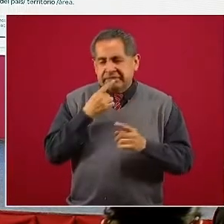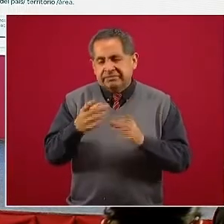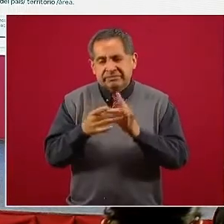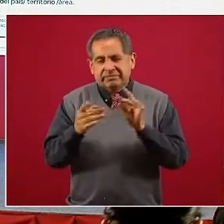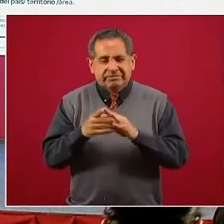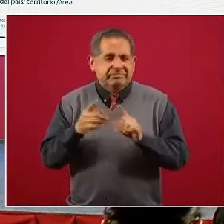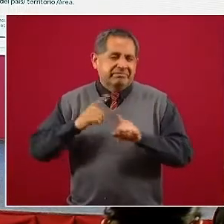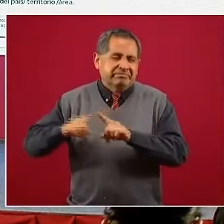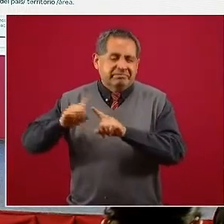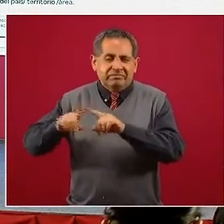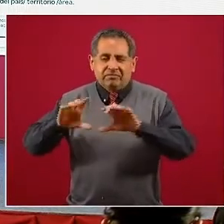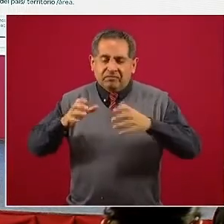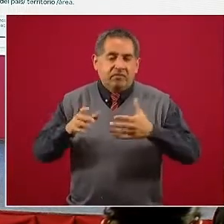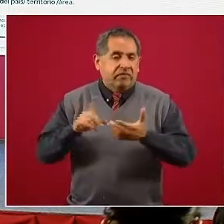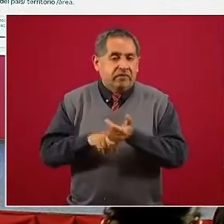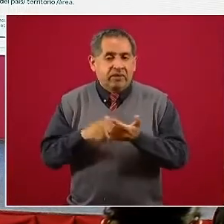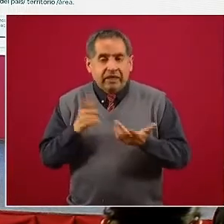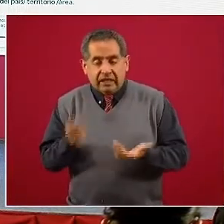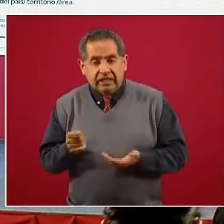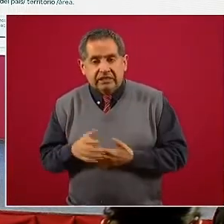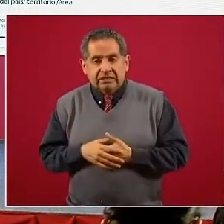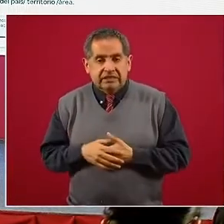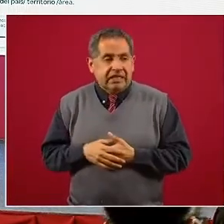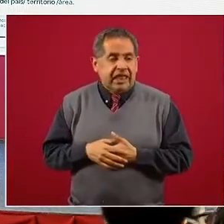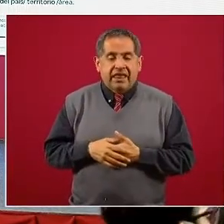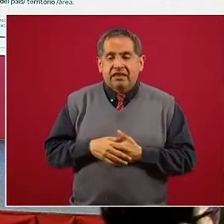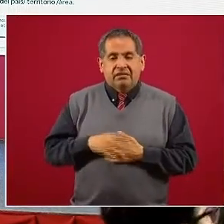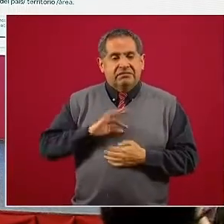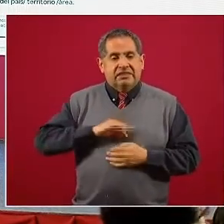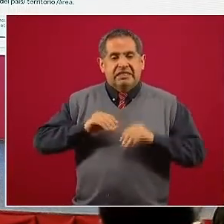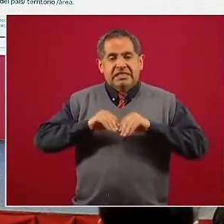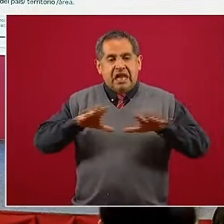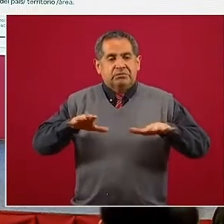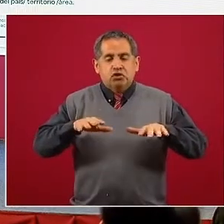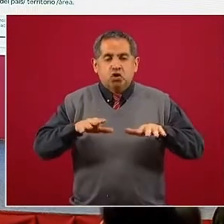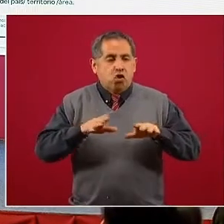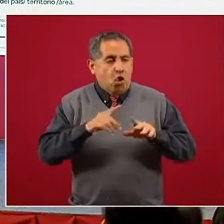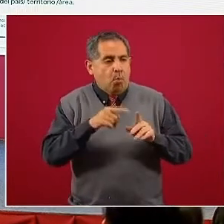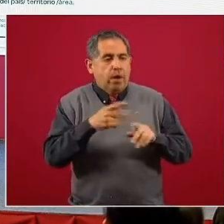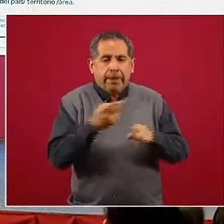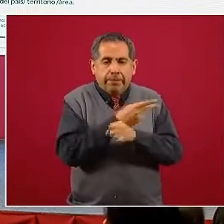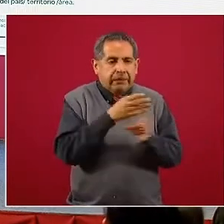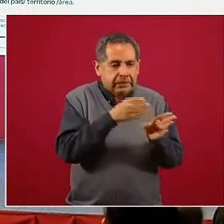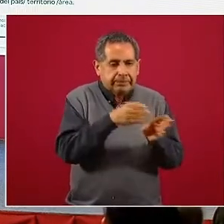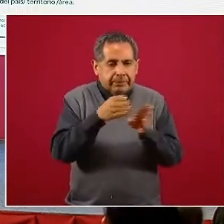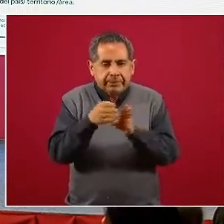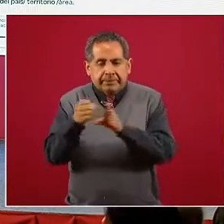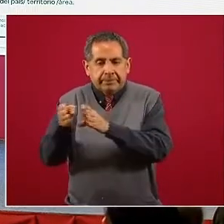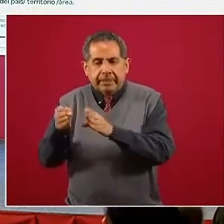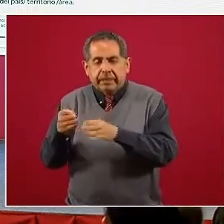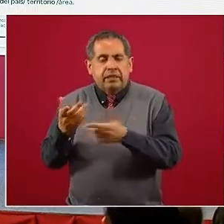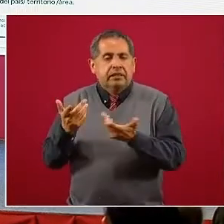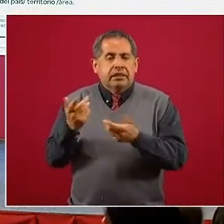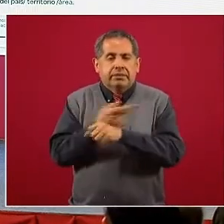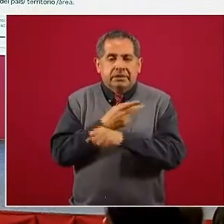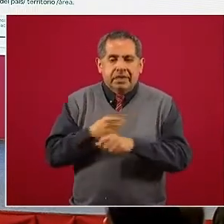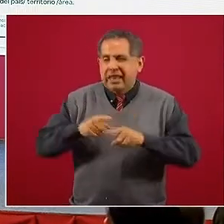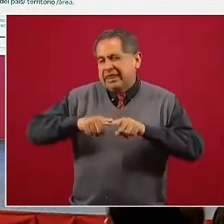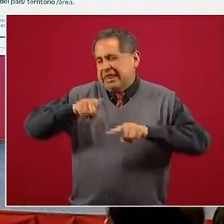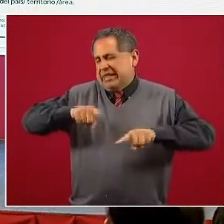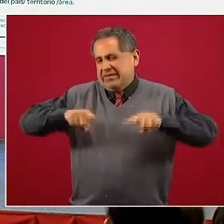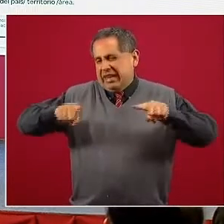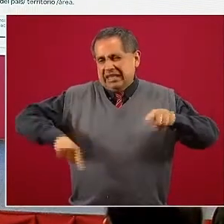ciertas categorías de acuerdo al tipo de transmisión que van ocurriendo en los países. Sabemos que hay